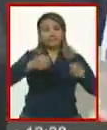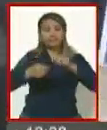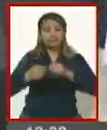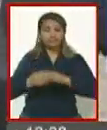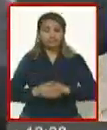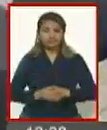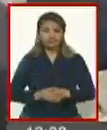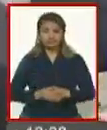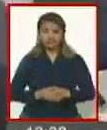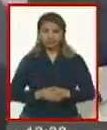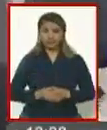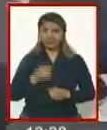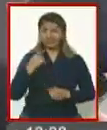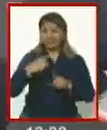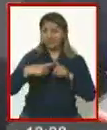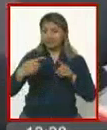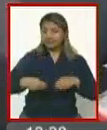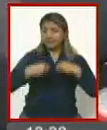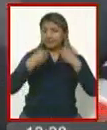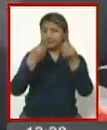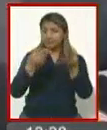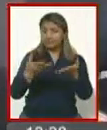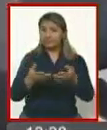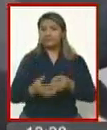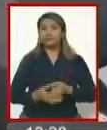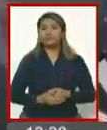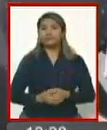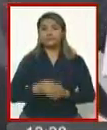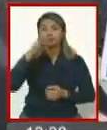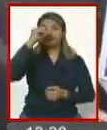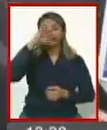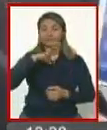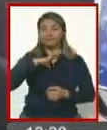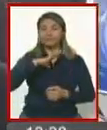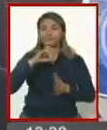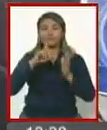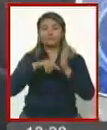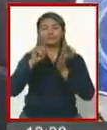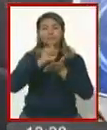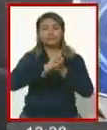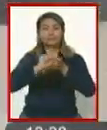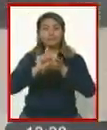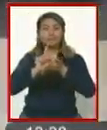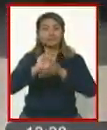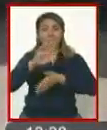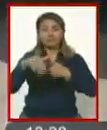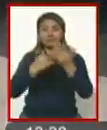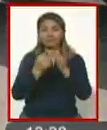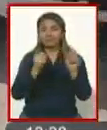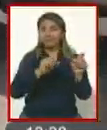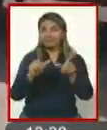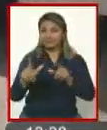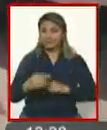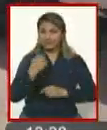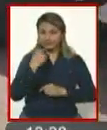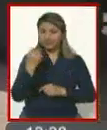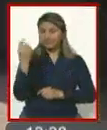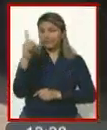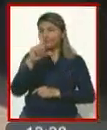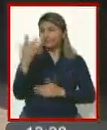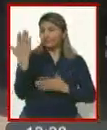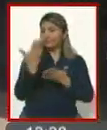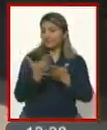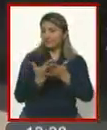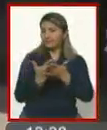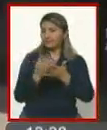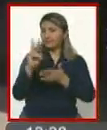dijo. Y le di la mitad al señor y me dijo que iba a estar en una semana, que iba a estar todo listo. Me dijo, un día lunes vine